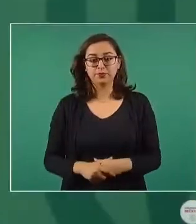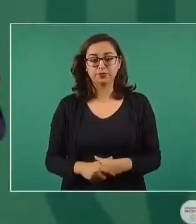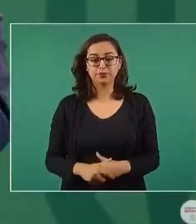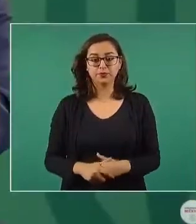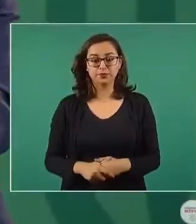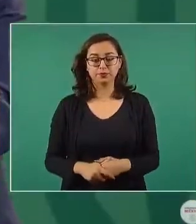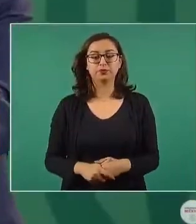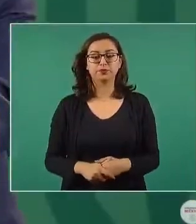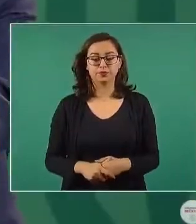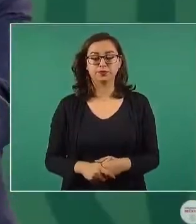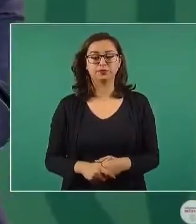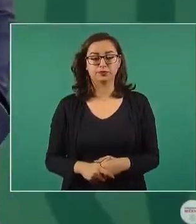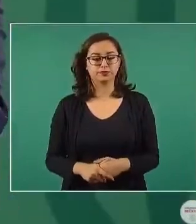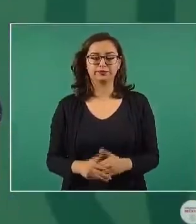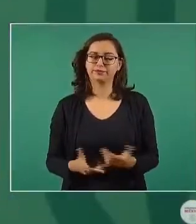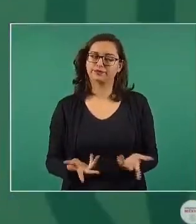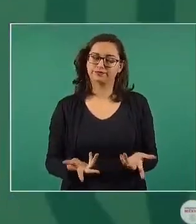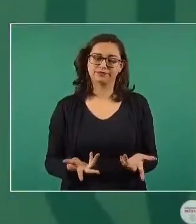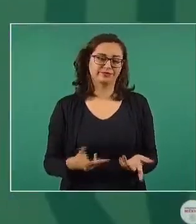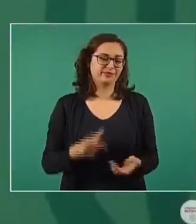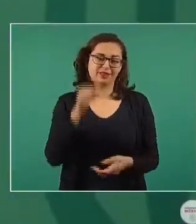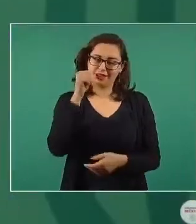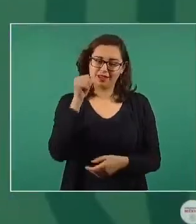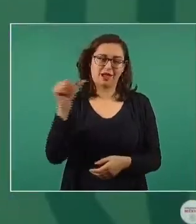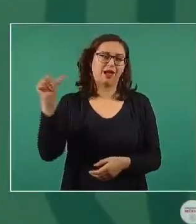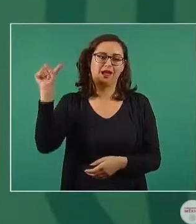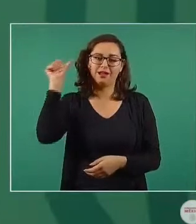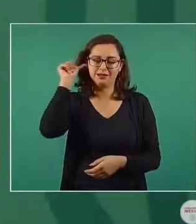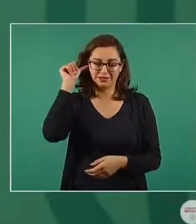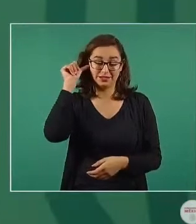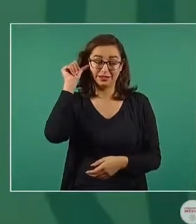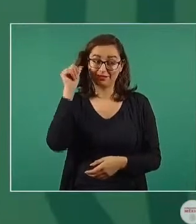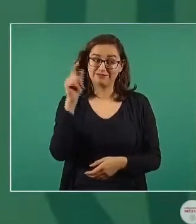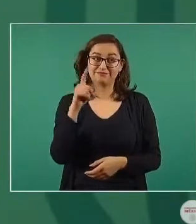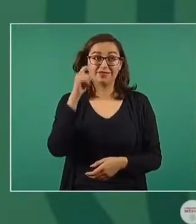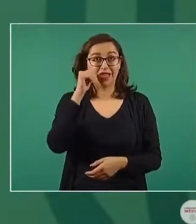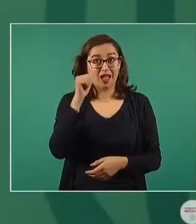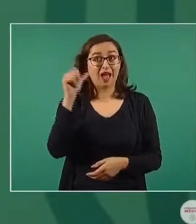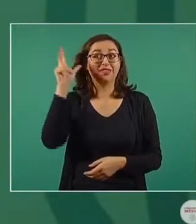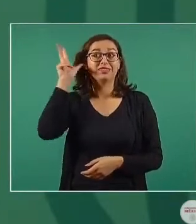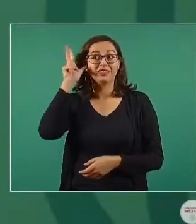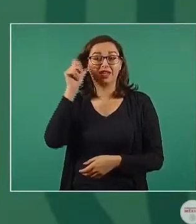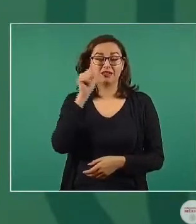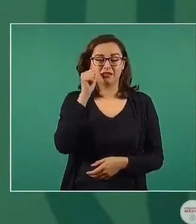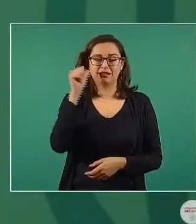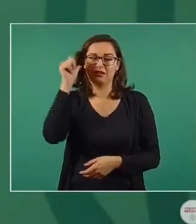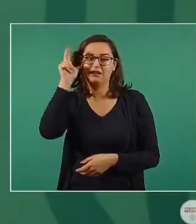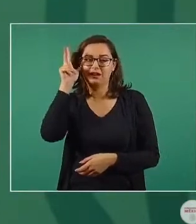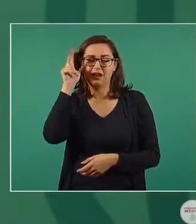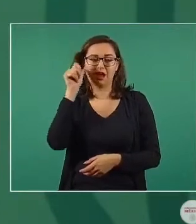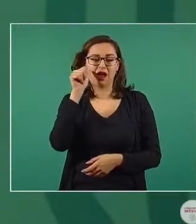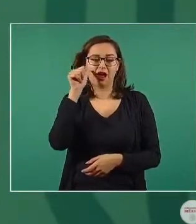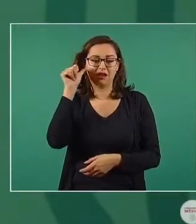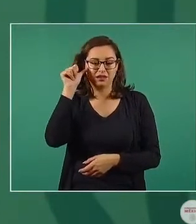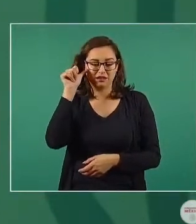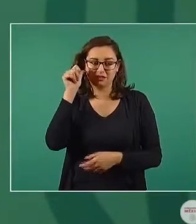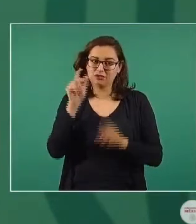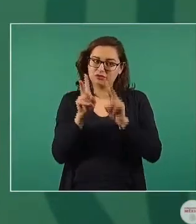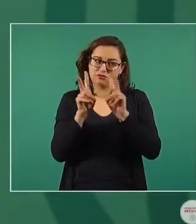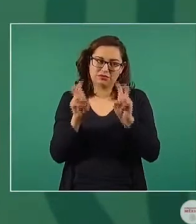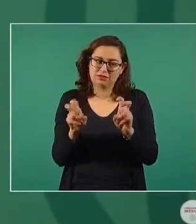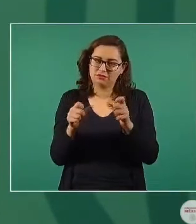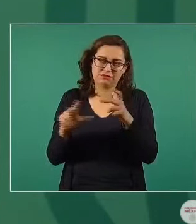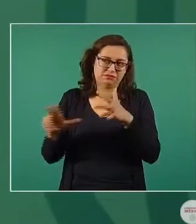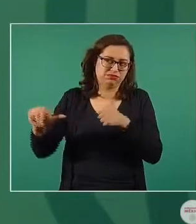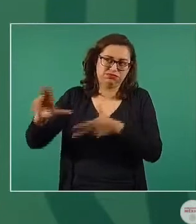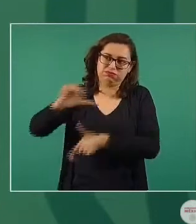Sí, ayer estuvimos viendo desde antier todo lo relacionado con el apoyo